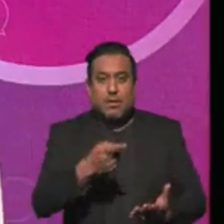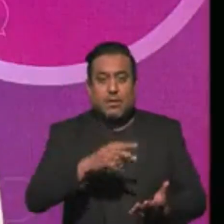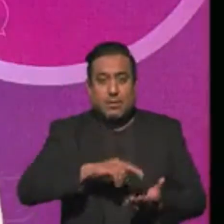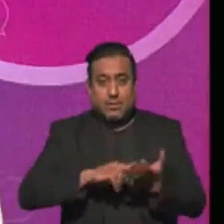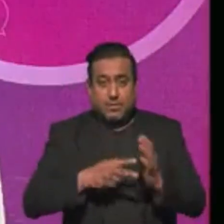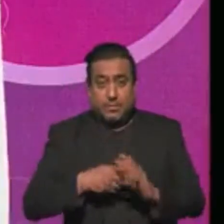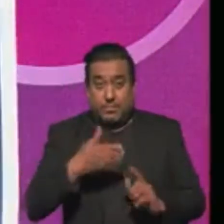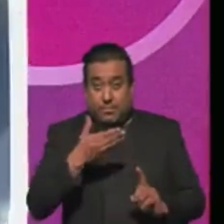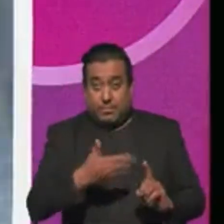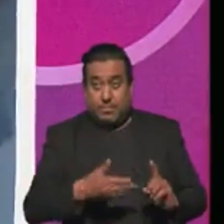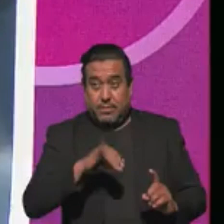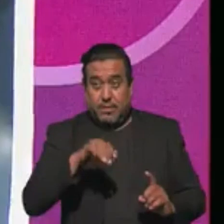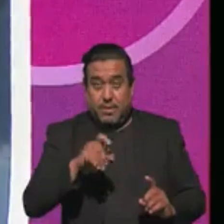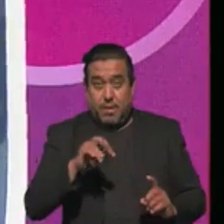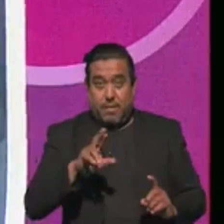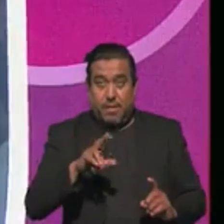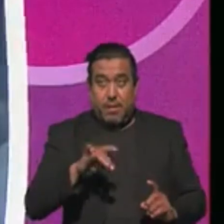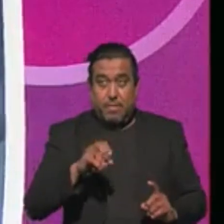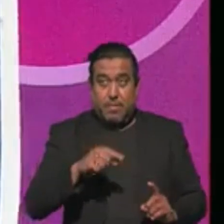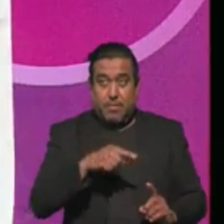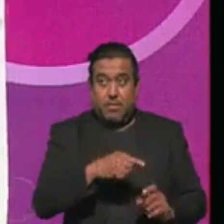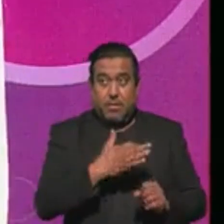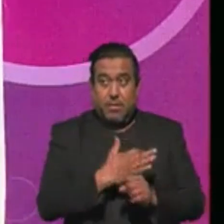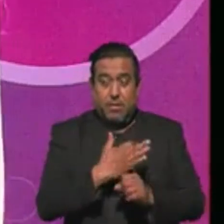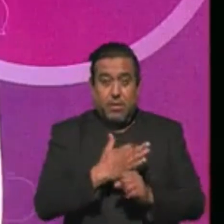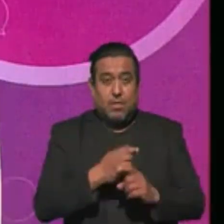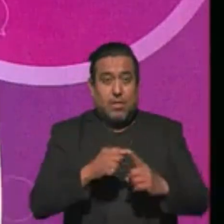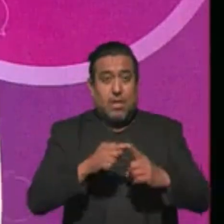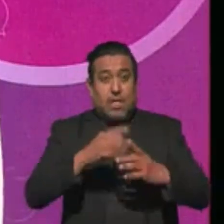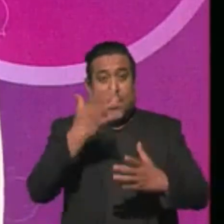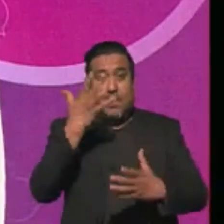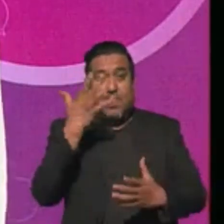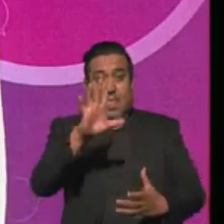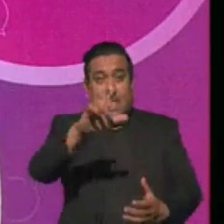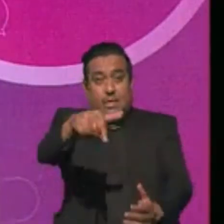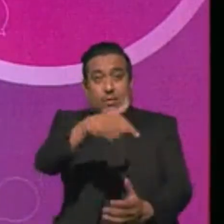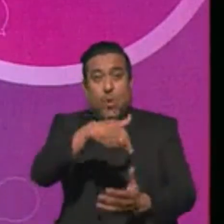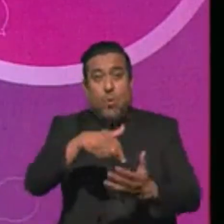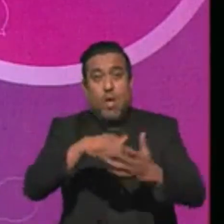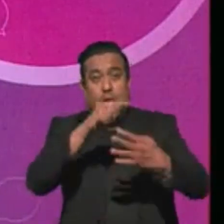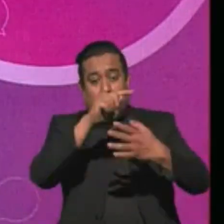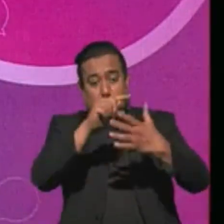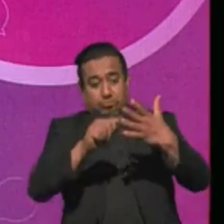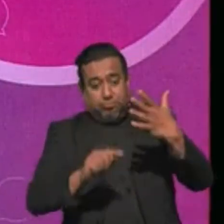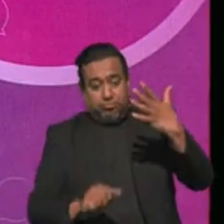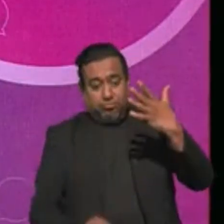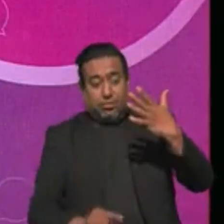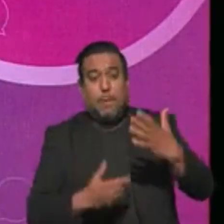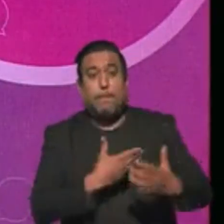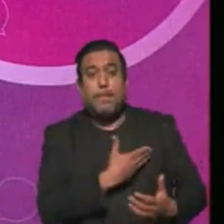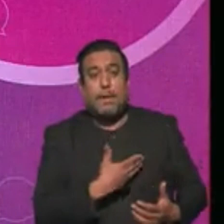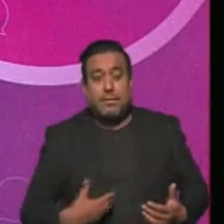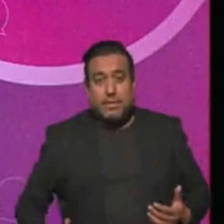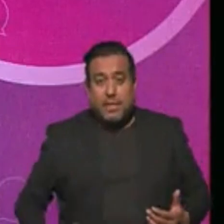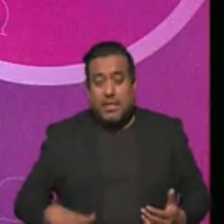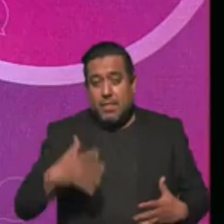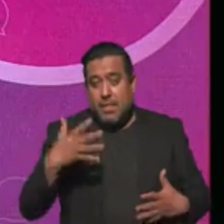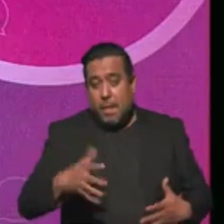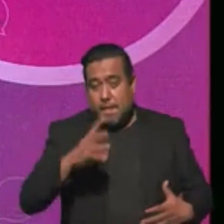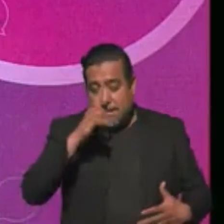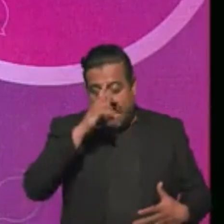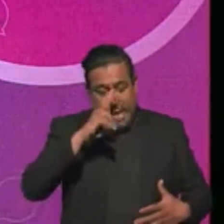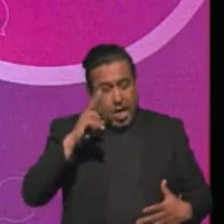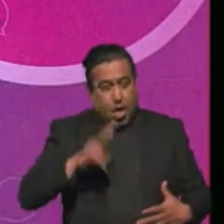Javier Mendoza está en los 10 lugares de los alcaldes peor